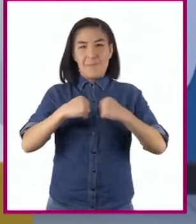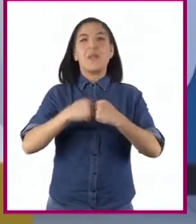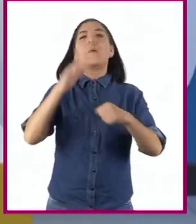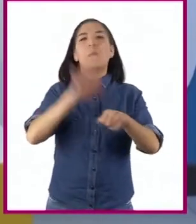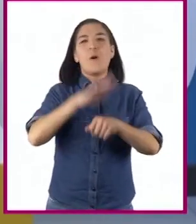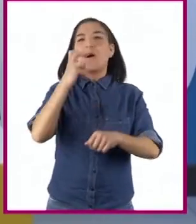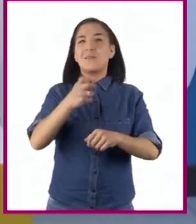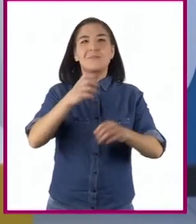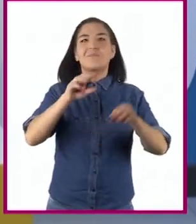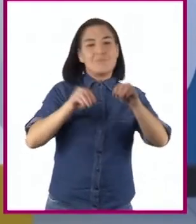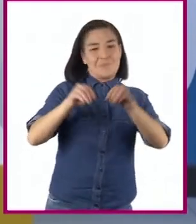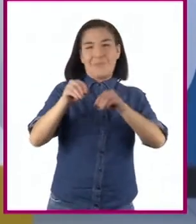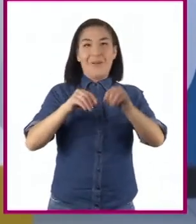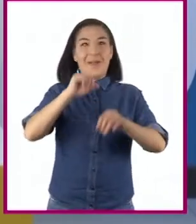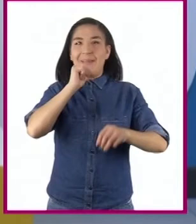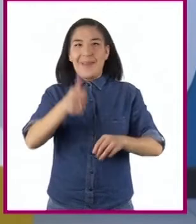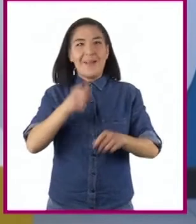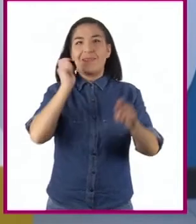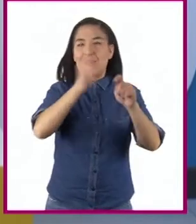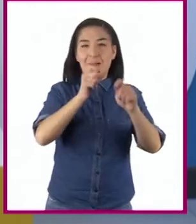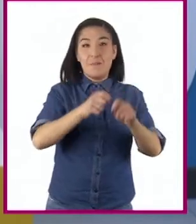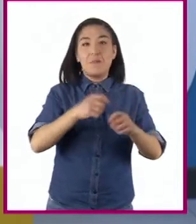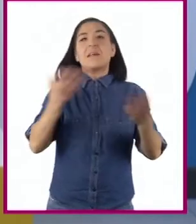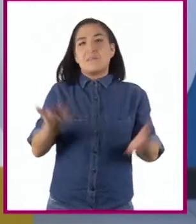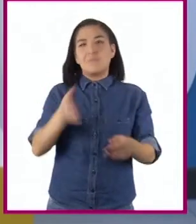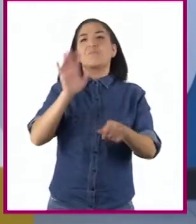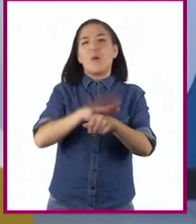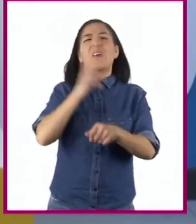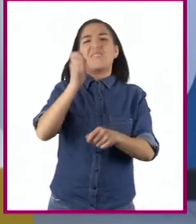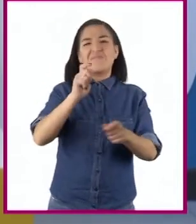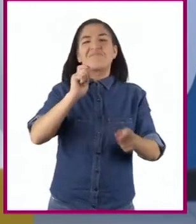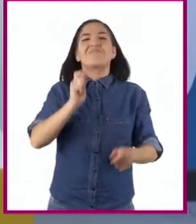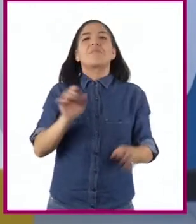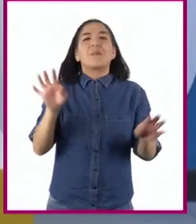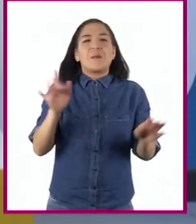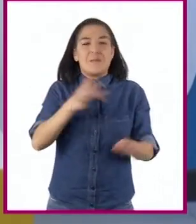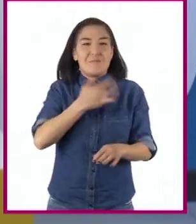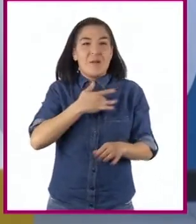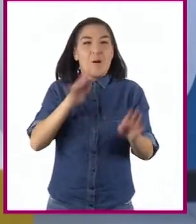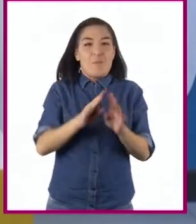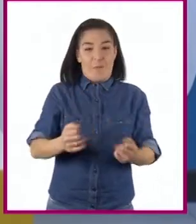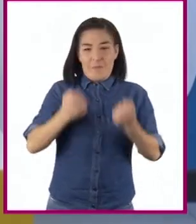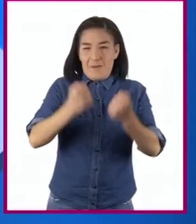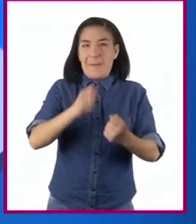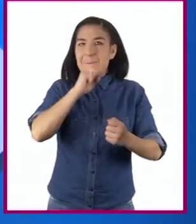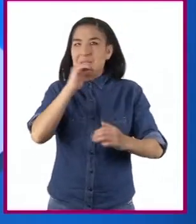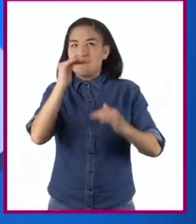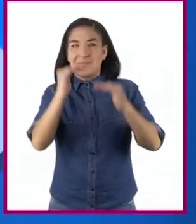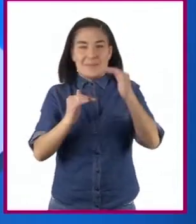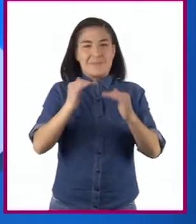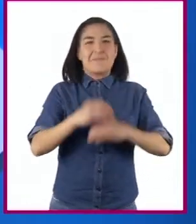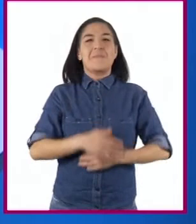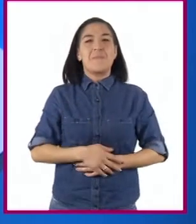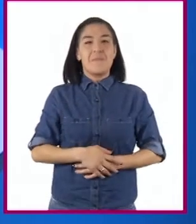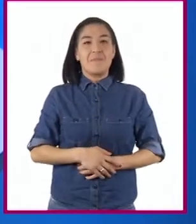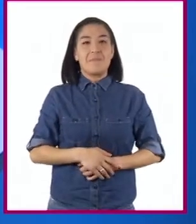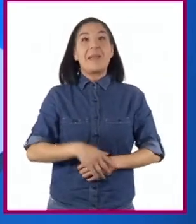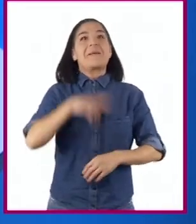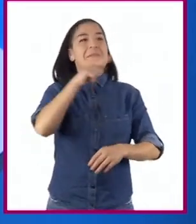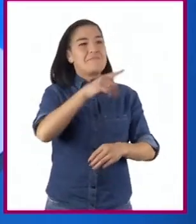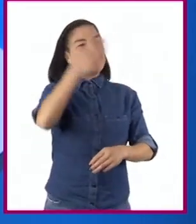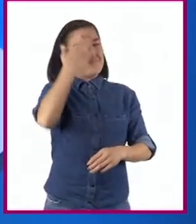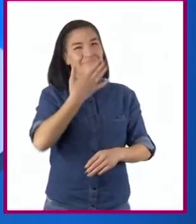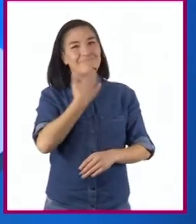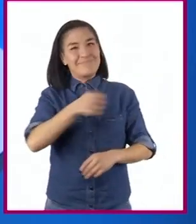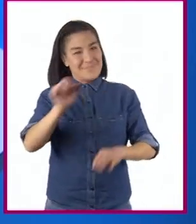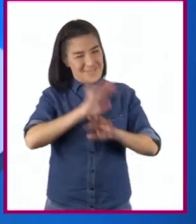mueven. Y como no se mueven, quiere decir que sus fuerzas están en equilibrio. Ya dominas perfectamente